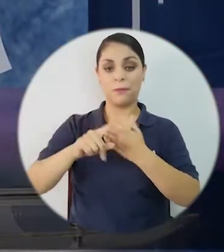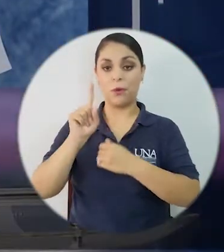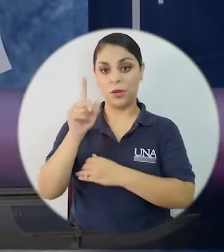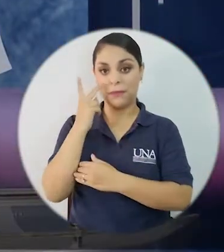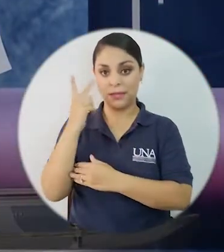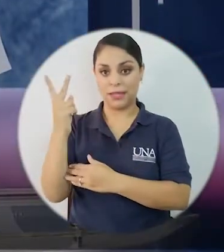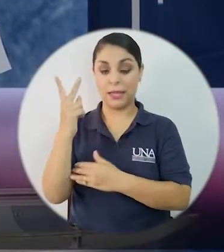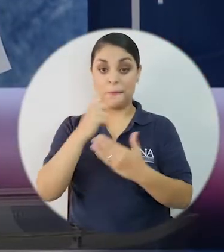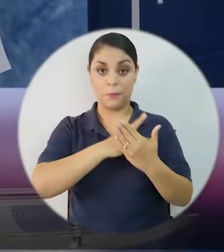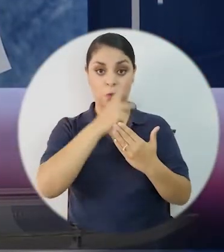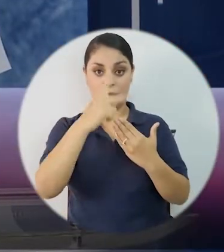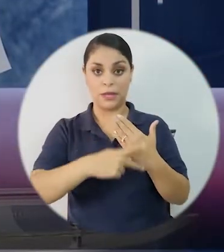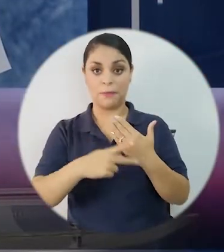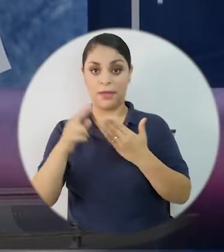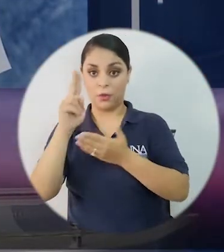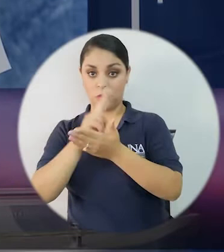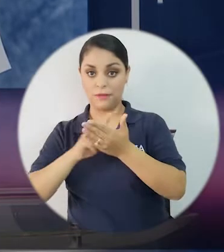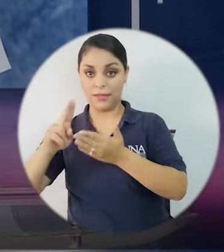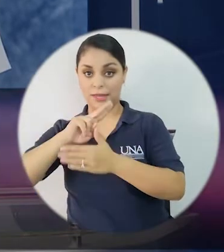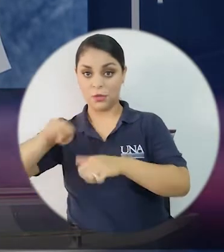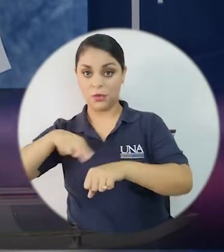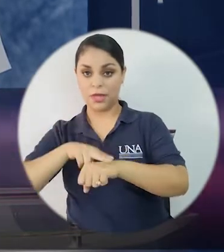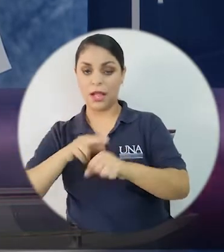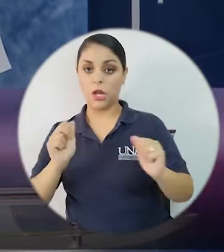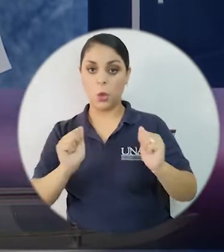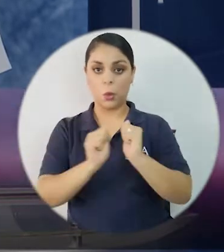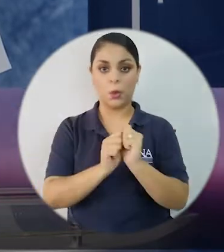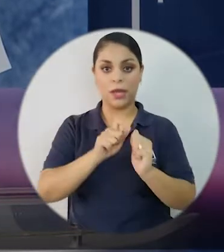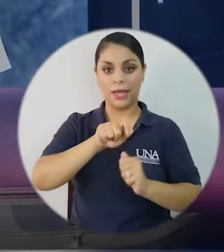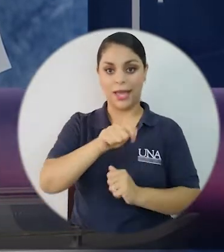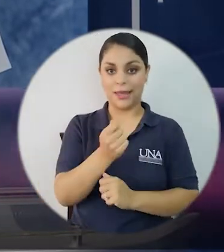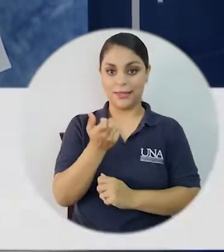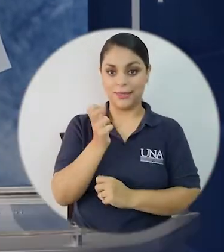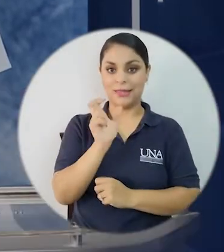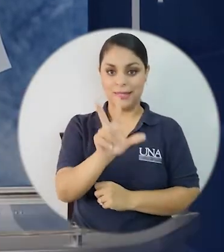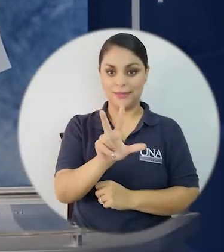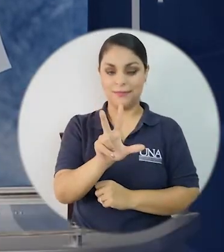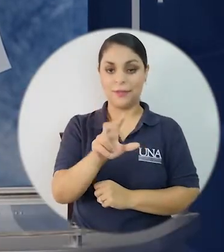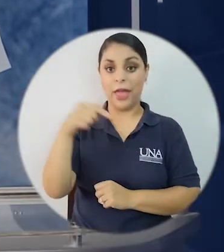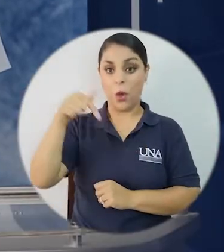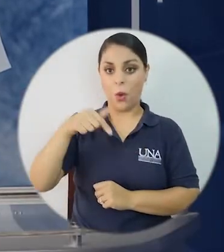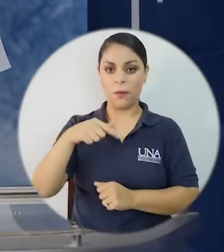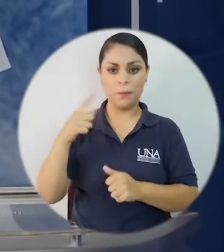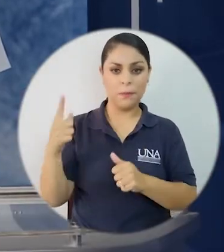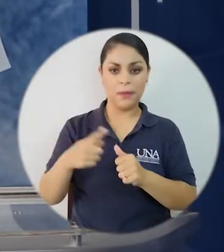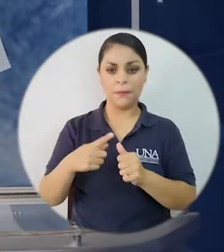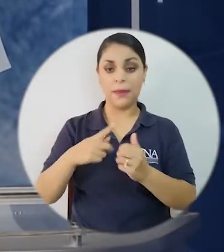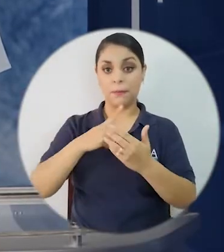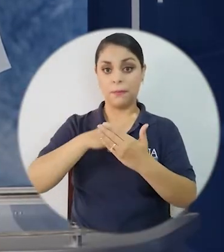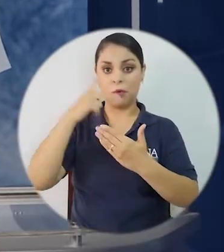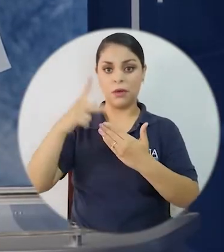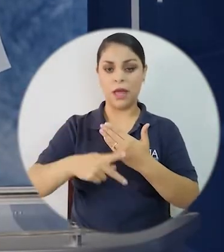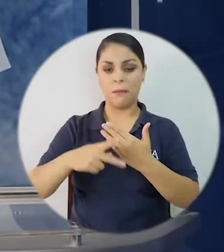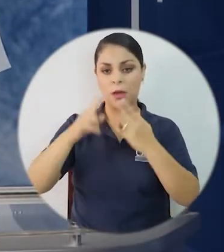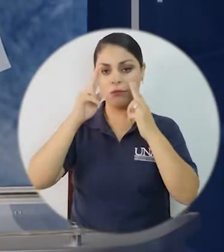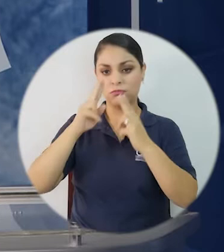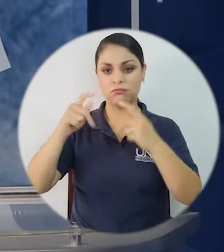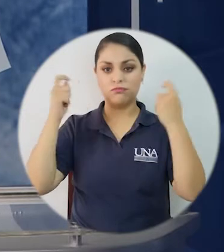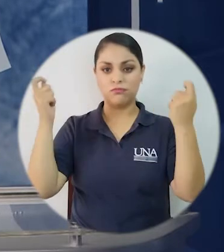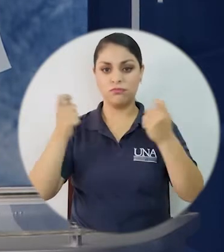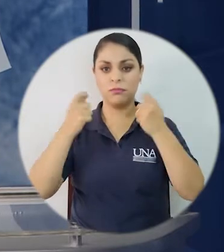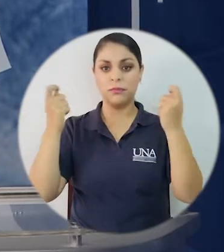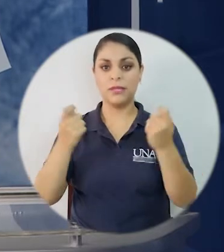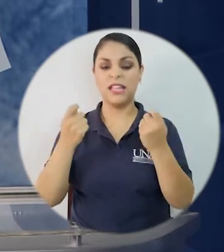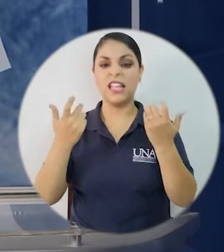Con una mirada, el programa de la Universidad Nacional y del CINAR S.A. Hoy con este primer programa en conmemoración del Bicentenario de